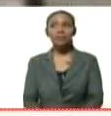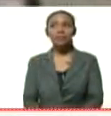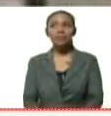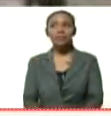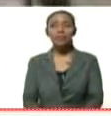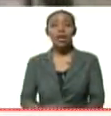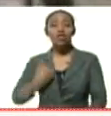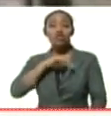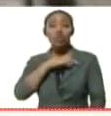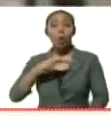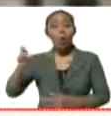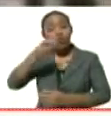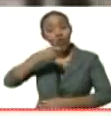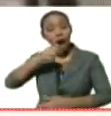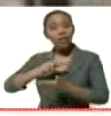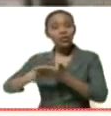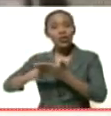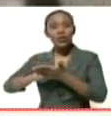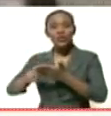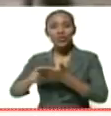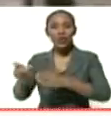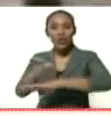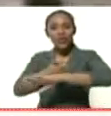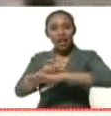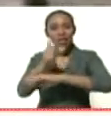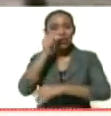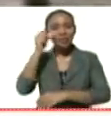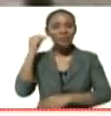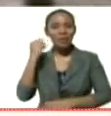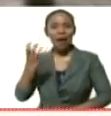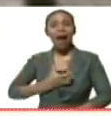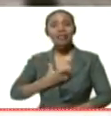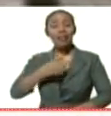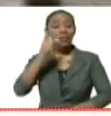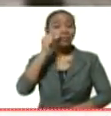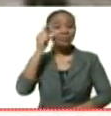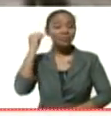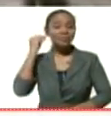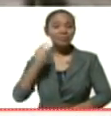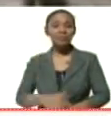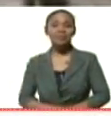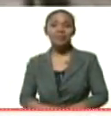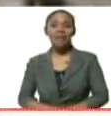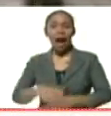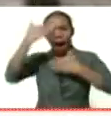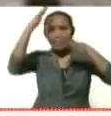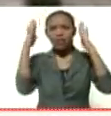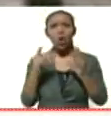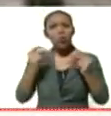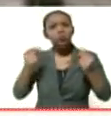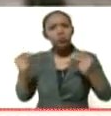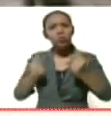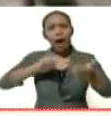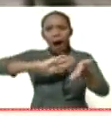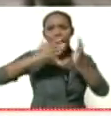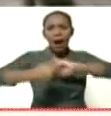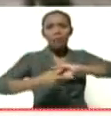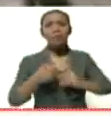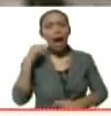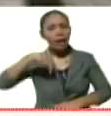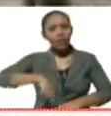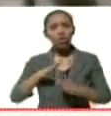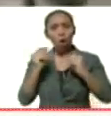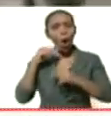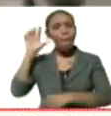Tenemos que buscar soluciones, gobernadores, gobernadoras, alcaldes, alcaldesas. Atención los CLAP en todo el país.